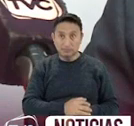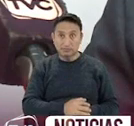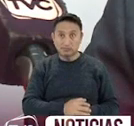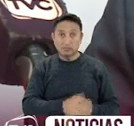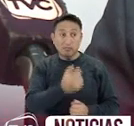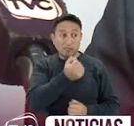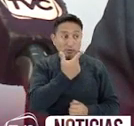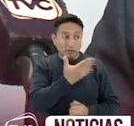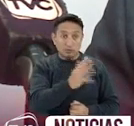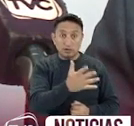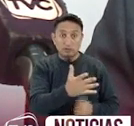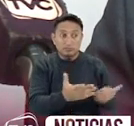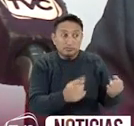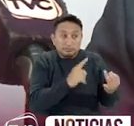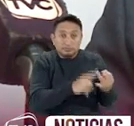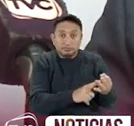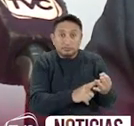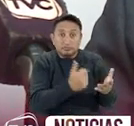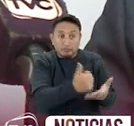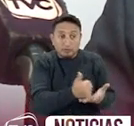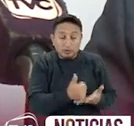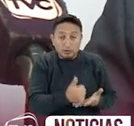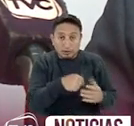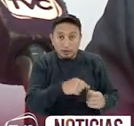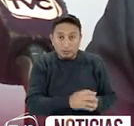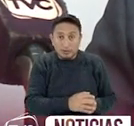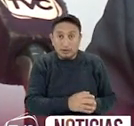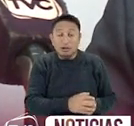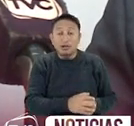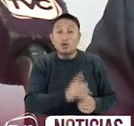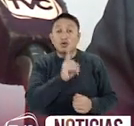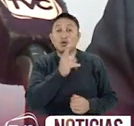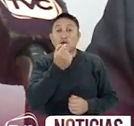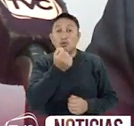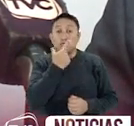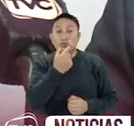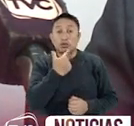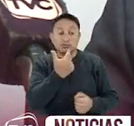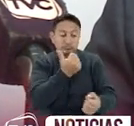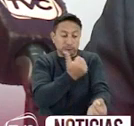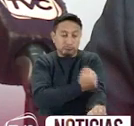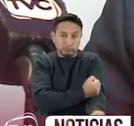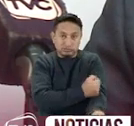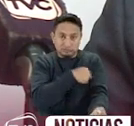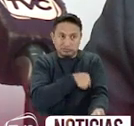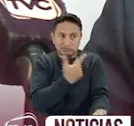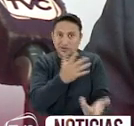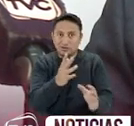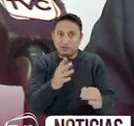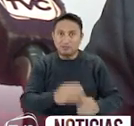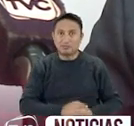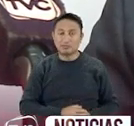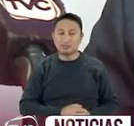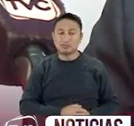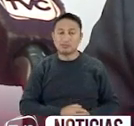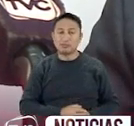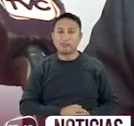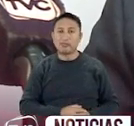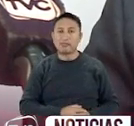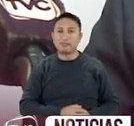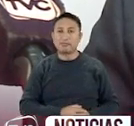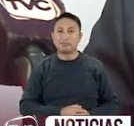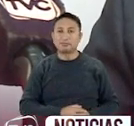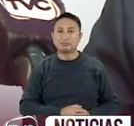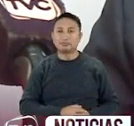haya medicina, no haya tamoxifeno, que es una de las medicinas que nosotros utilizamos después de un diagnóstico